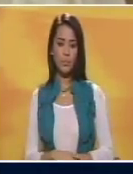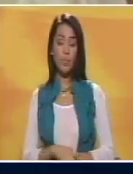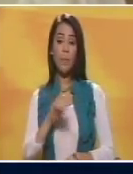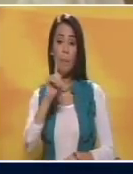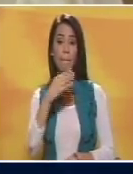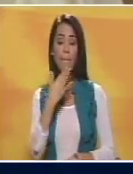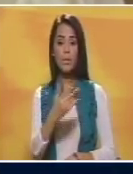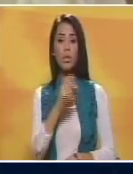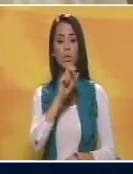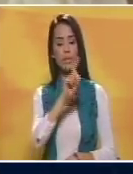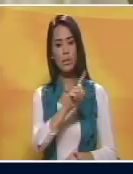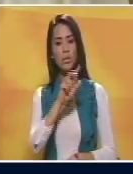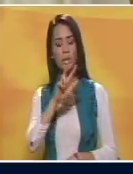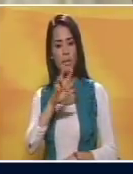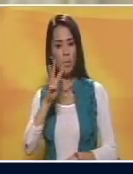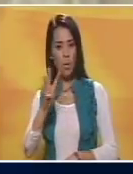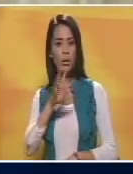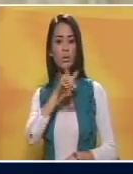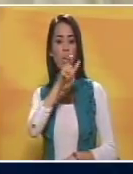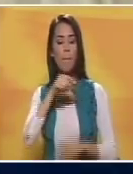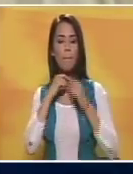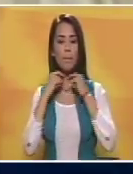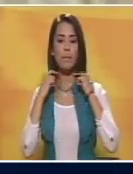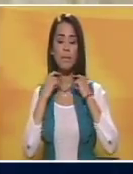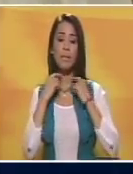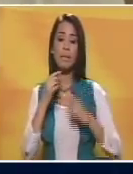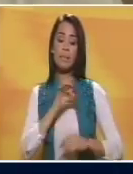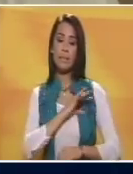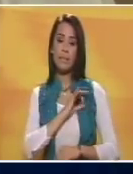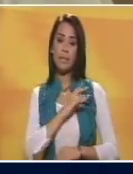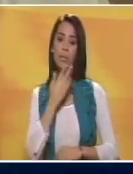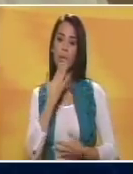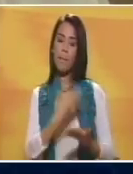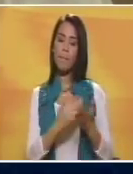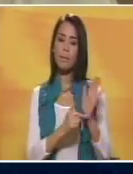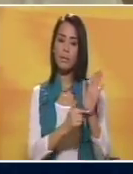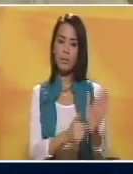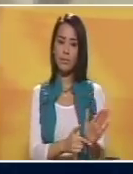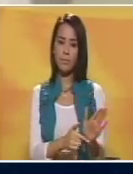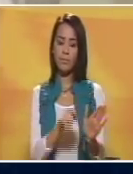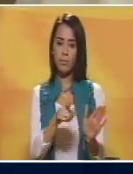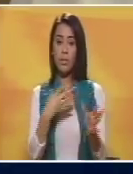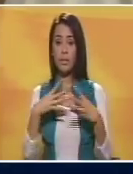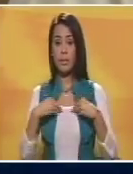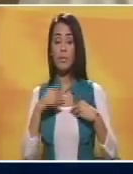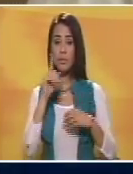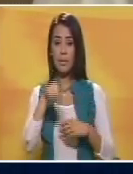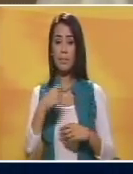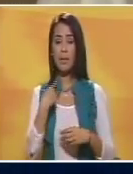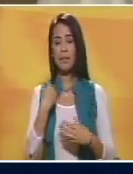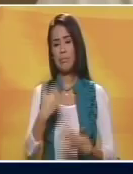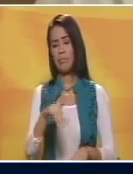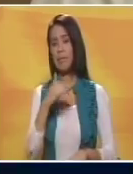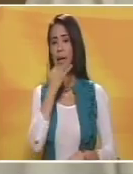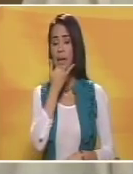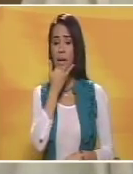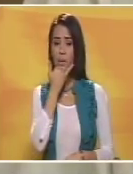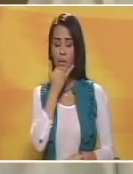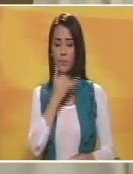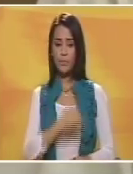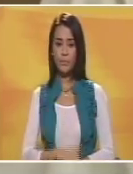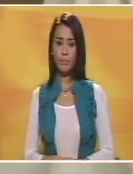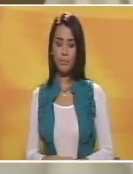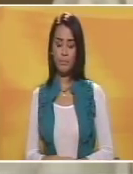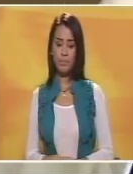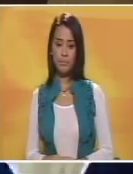otros 34 religiosos chilenos, los cuales presentaron su dimisión en bloque tras reconocer que habían cometido graves errores y omisiones.